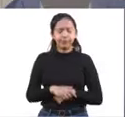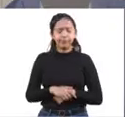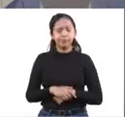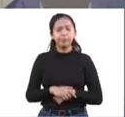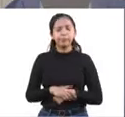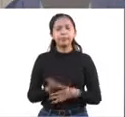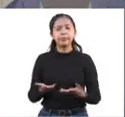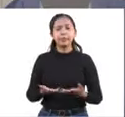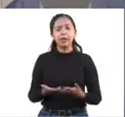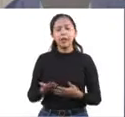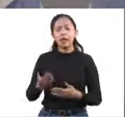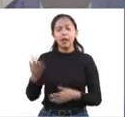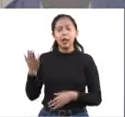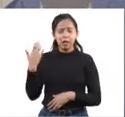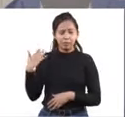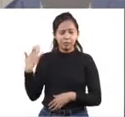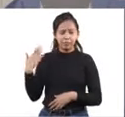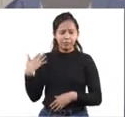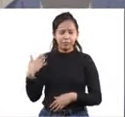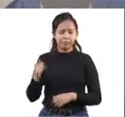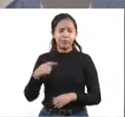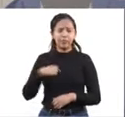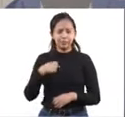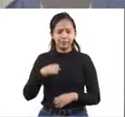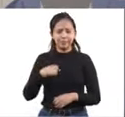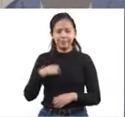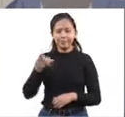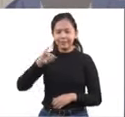estar hace unos días en mi estado natal de Jalisco,